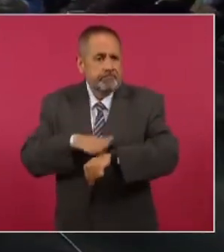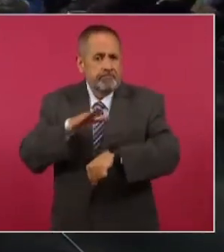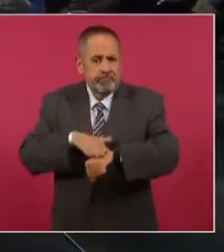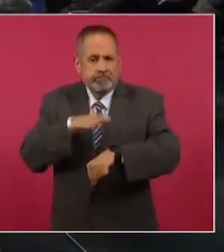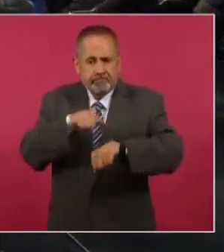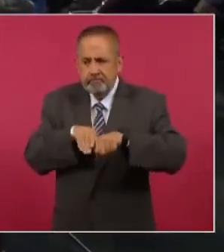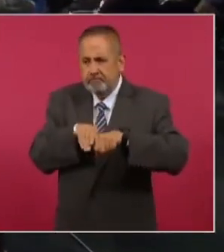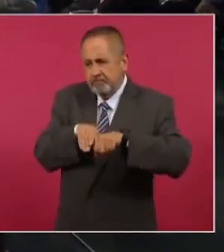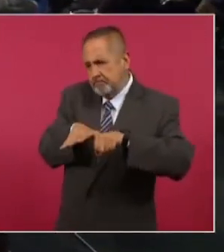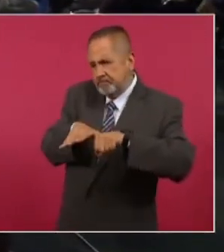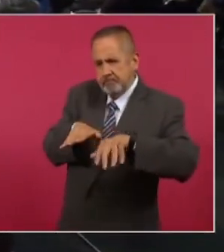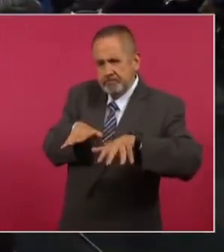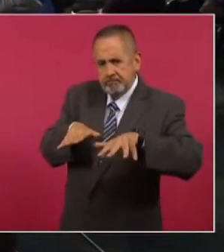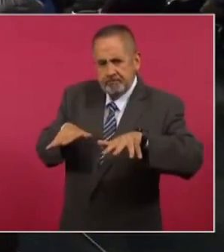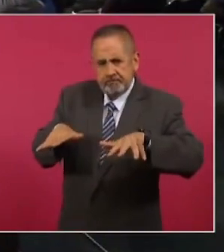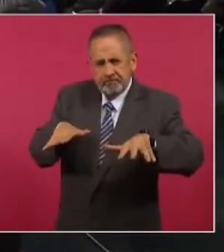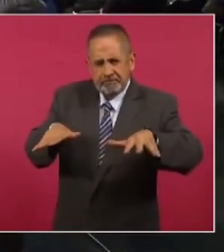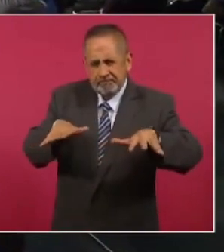electricidad